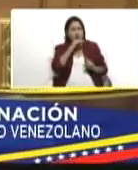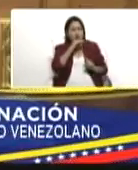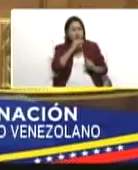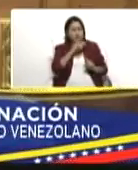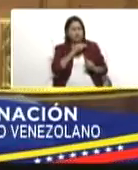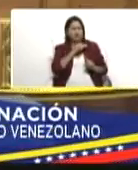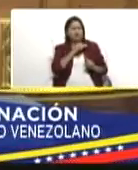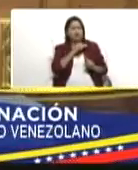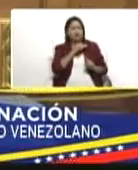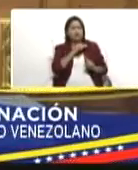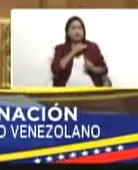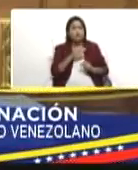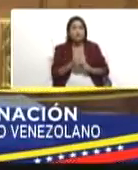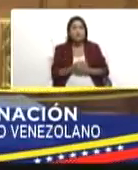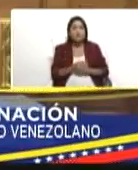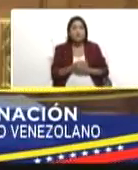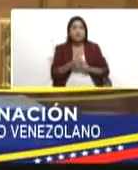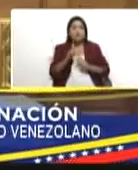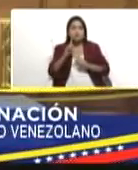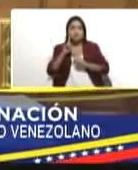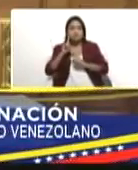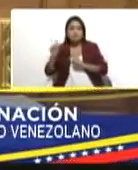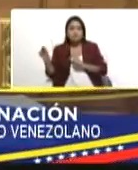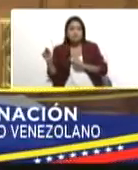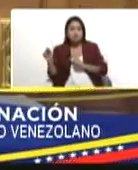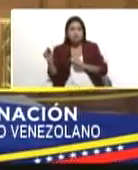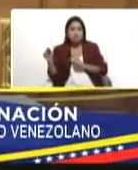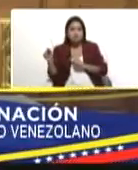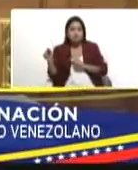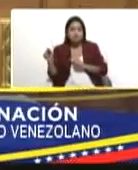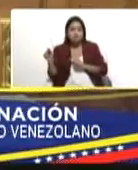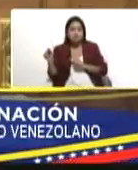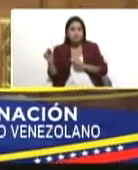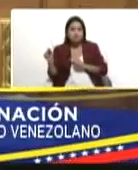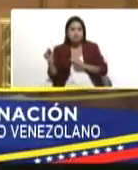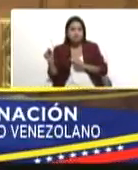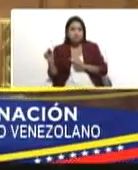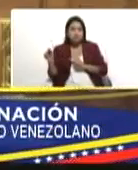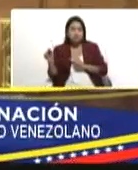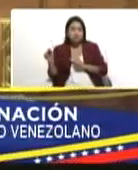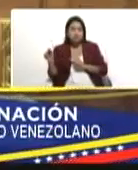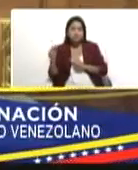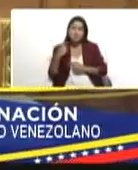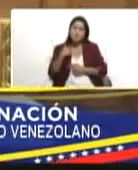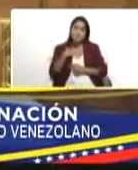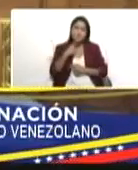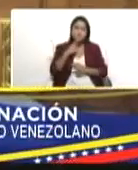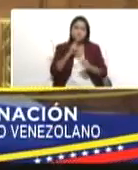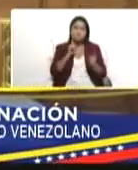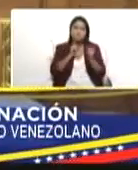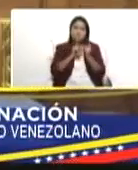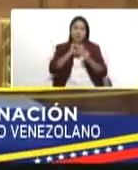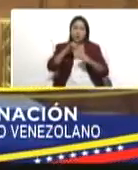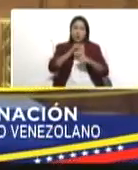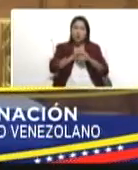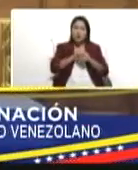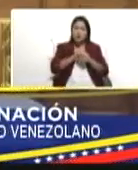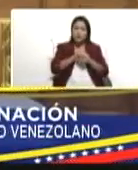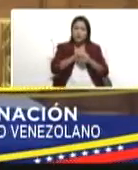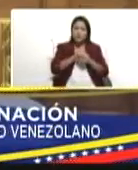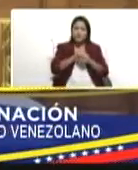bravos y se fueron Y yo le dije a Jorge